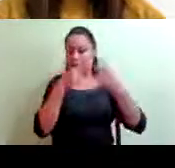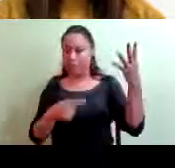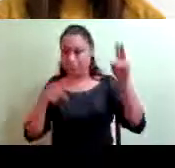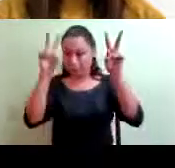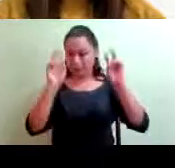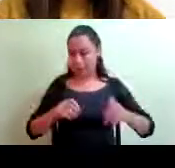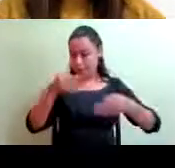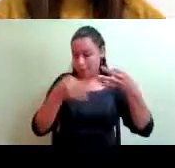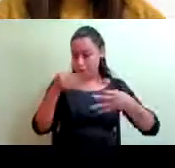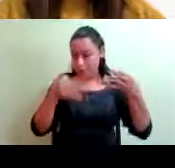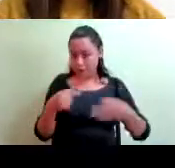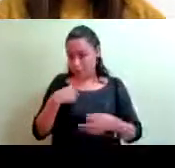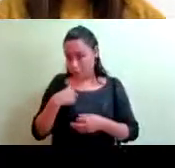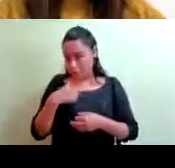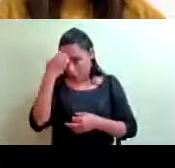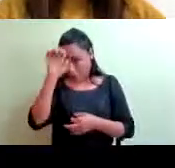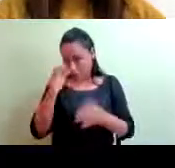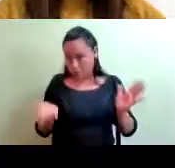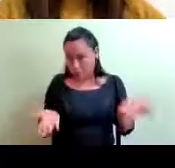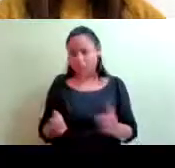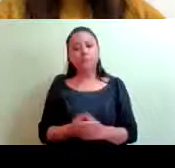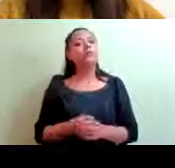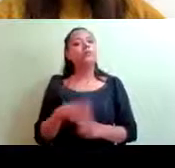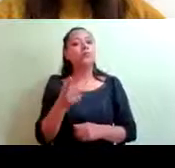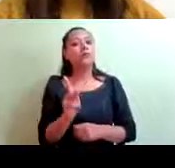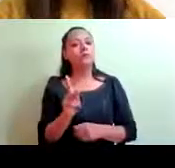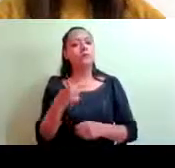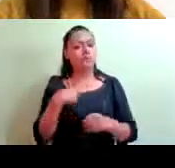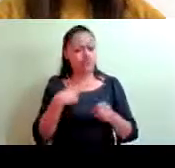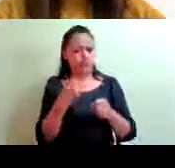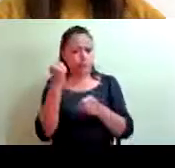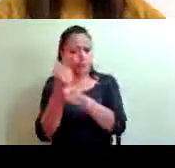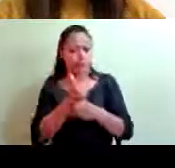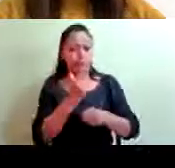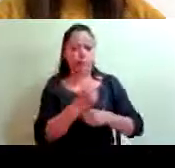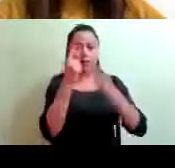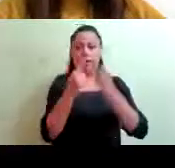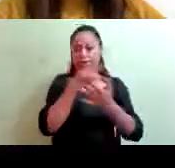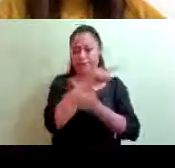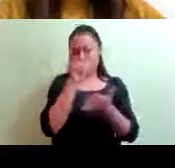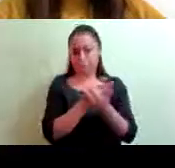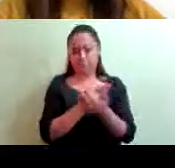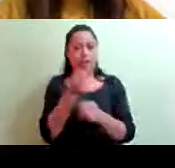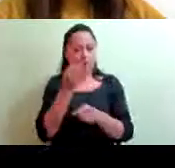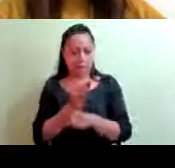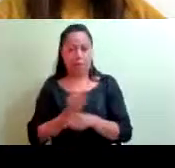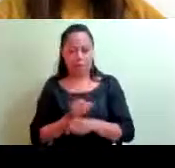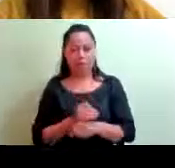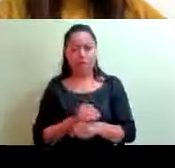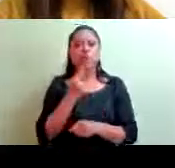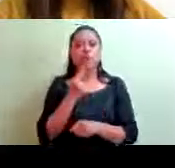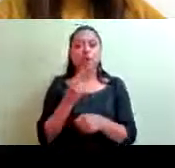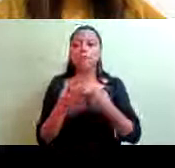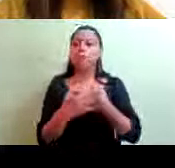como unas ausencias en los instrumentos, en la ley particularmente de la que estamos ocupándonos, porque hablan